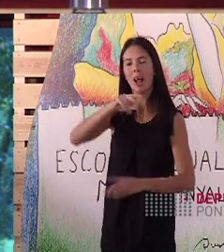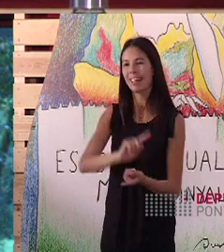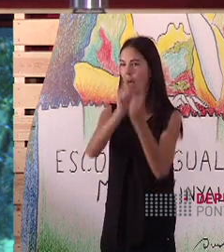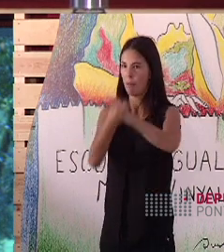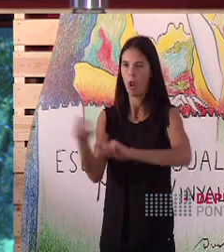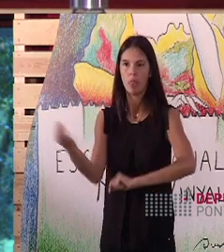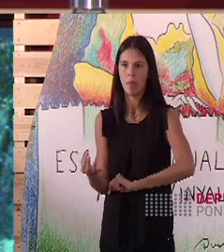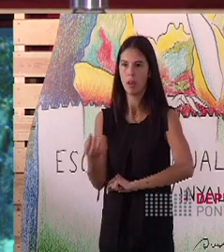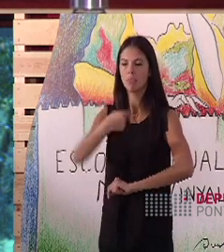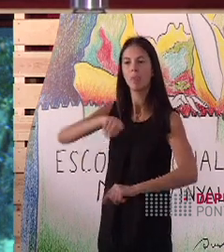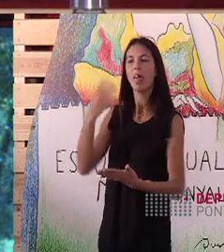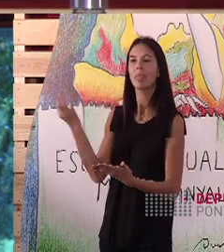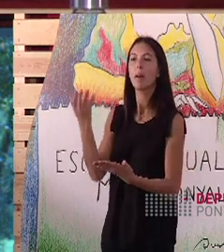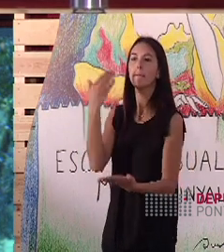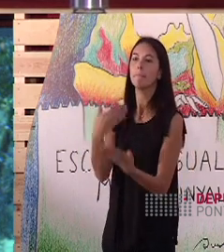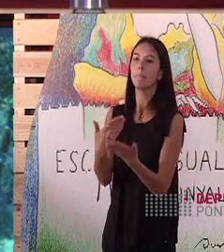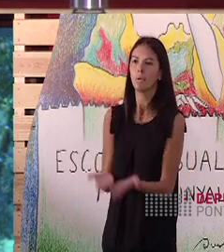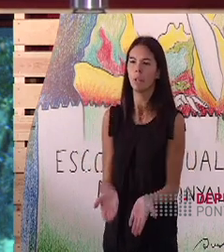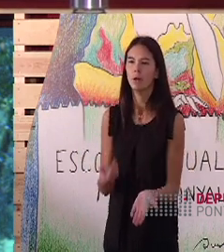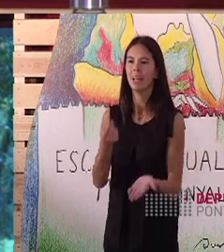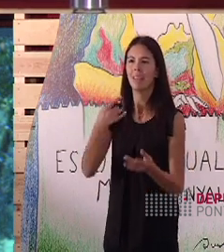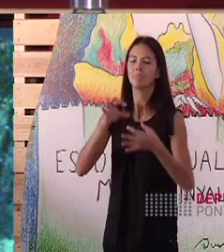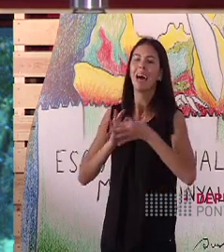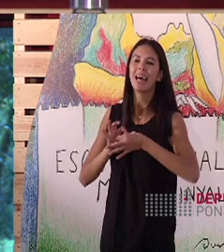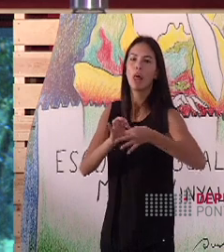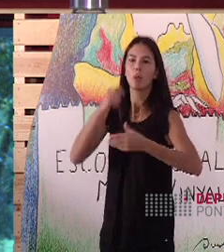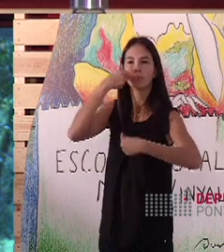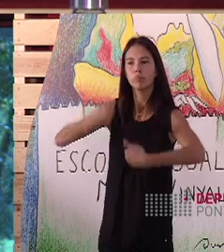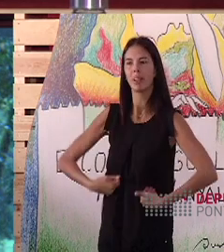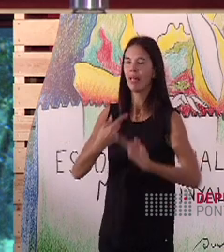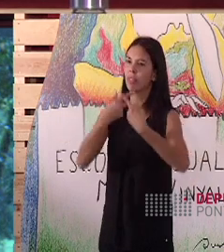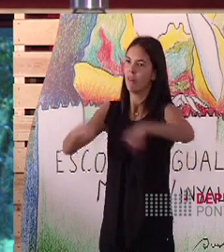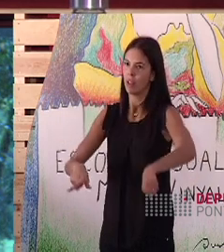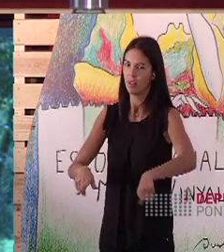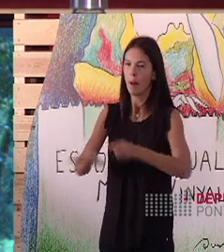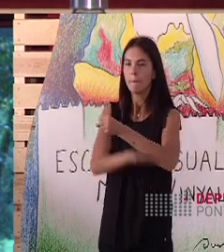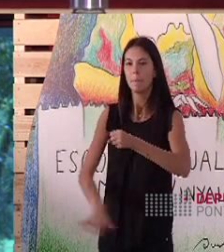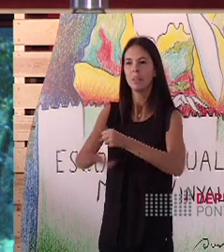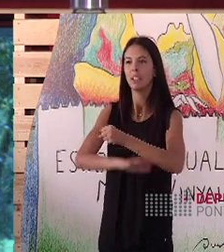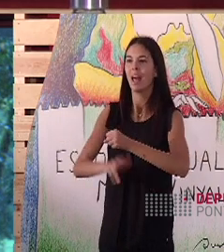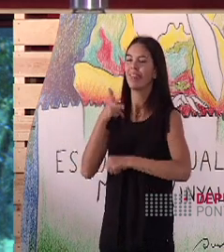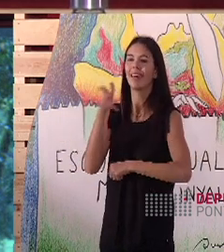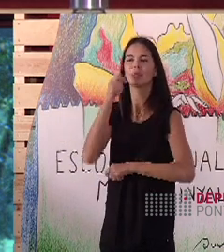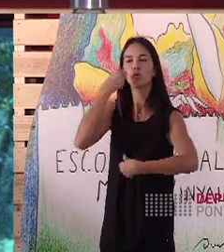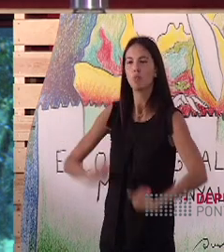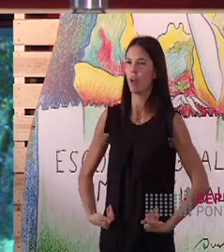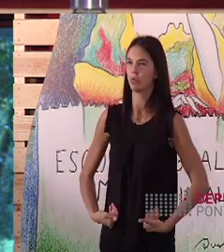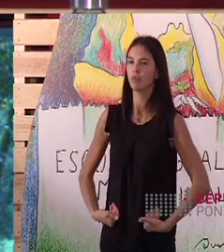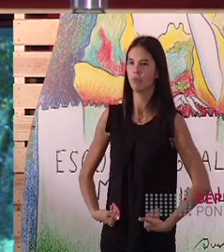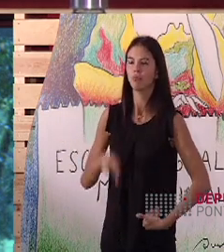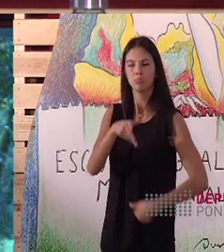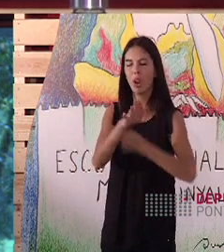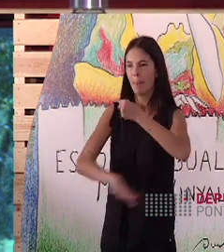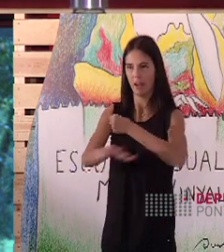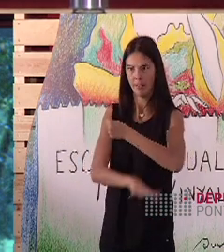que propoñer outras relacións humanas baseadas nos dereitos humanos, porque de